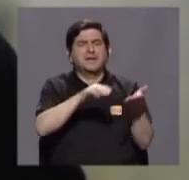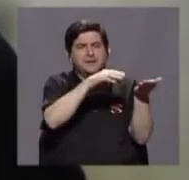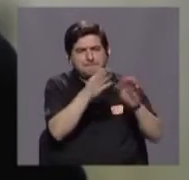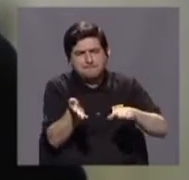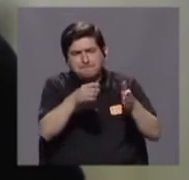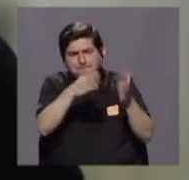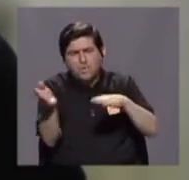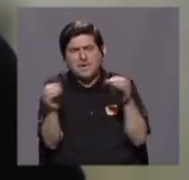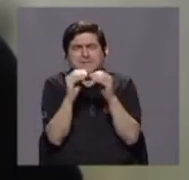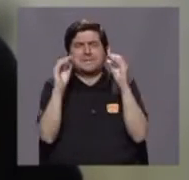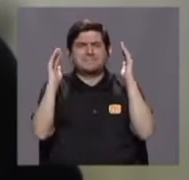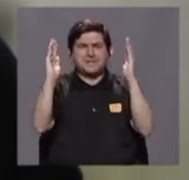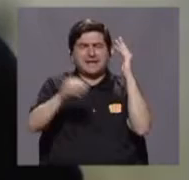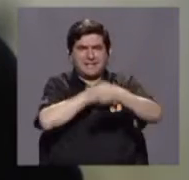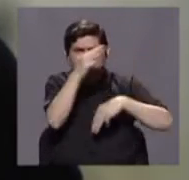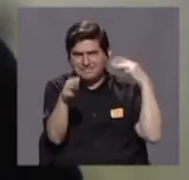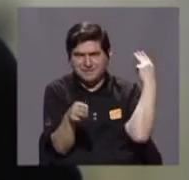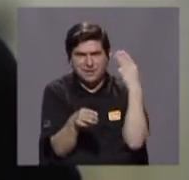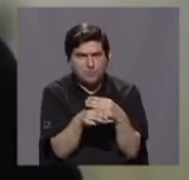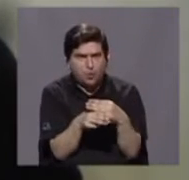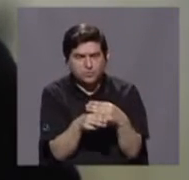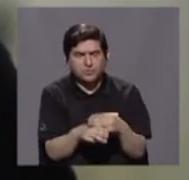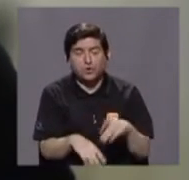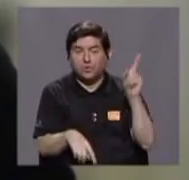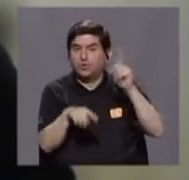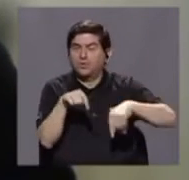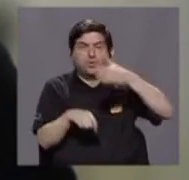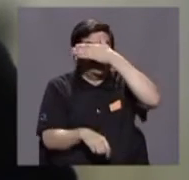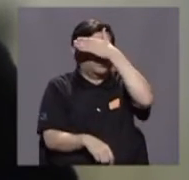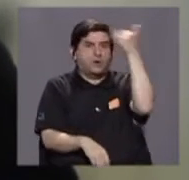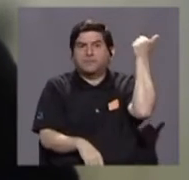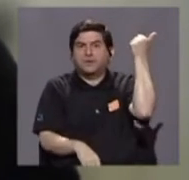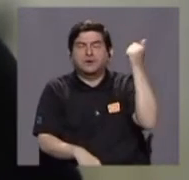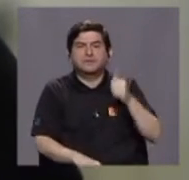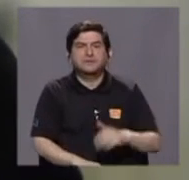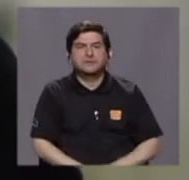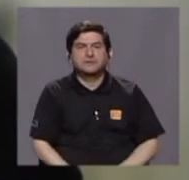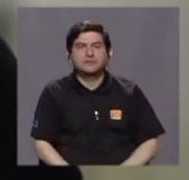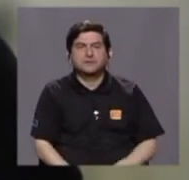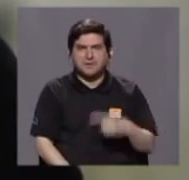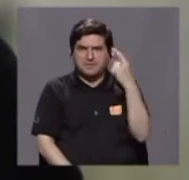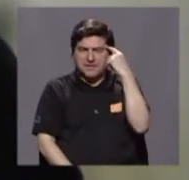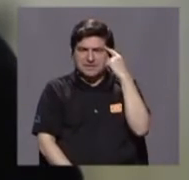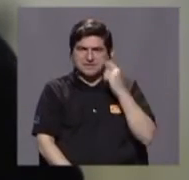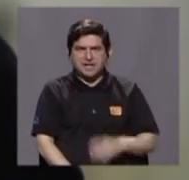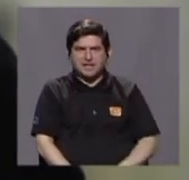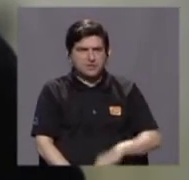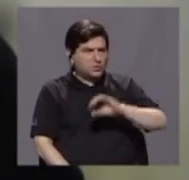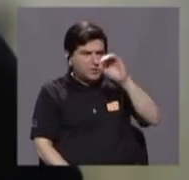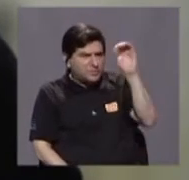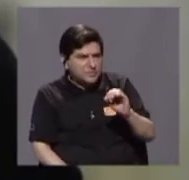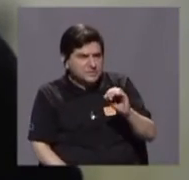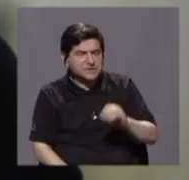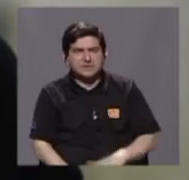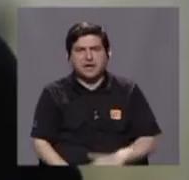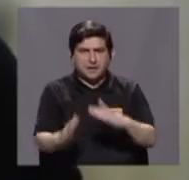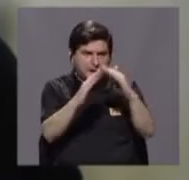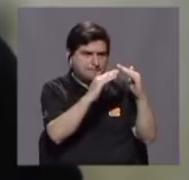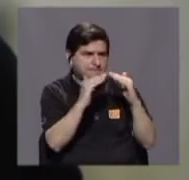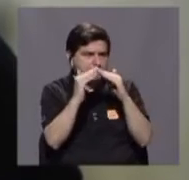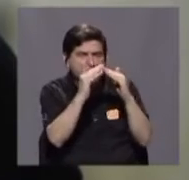de las más altas del mundo. Esto no se puede ignorar porque cuando se hace en términos relativos, vista la